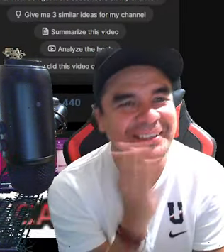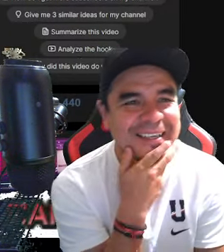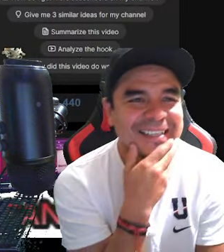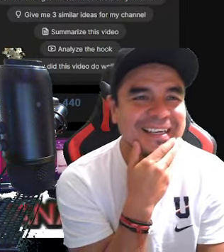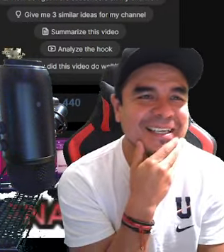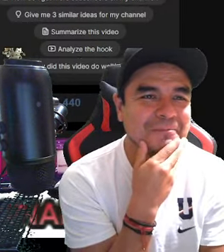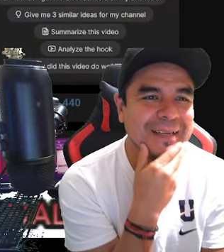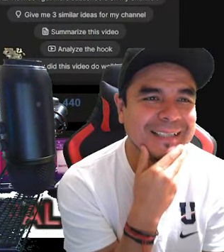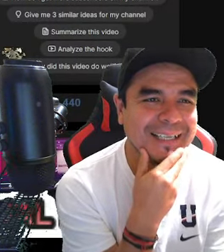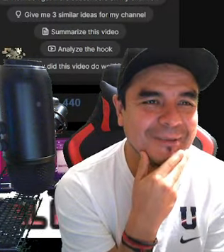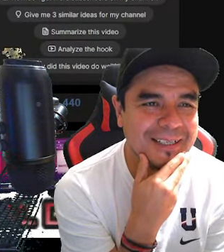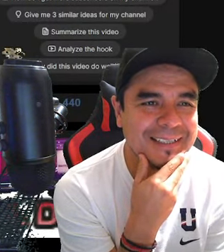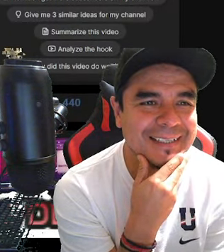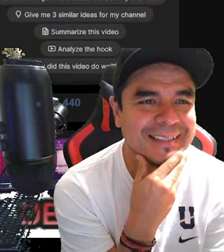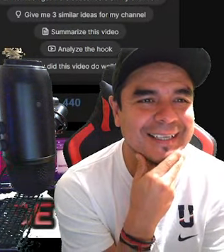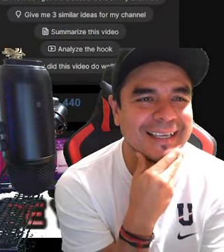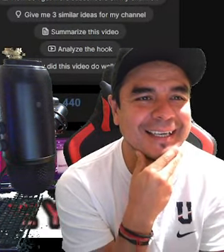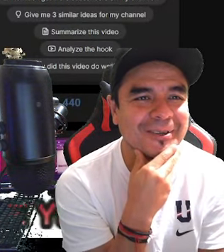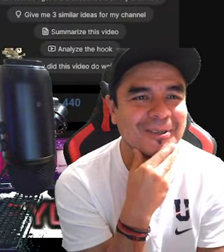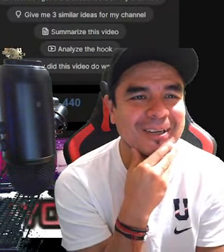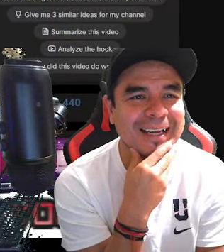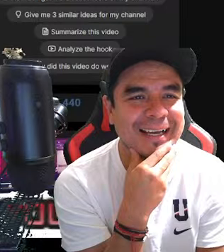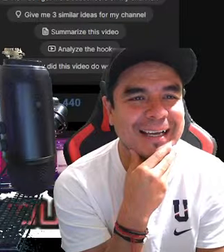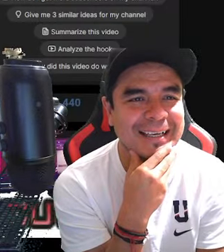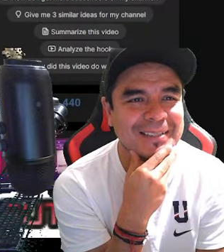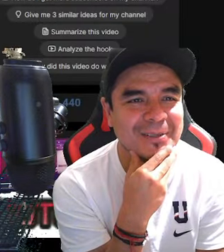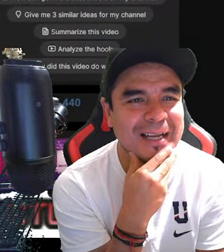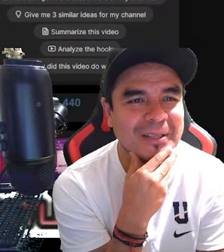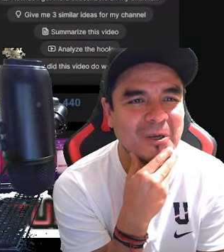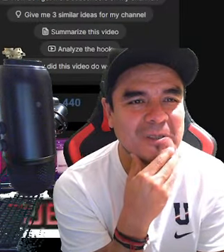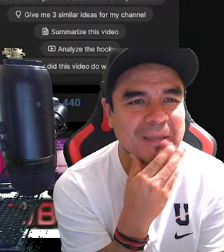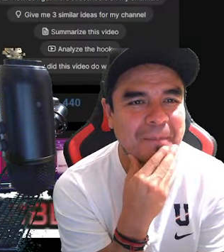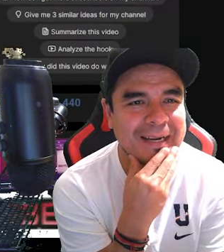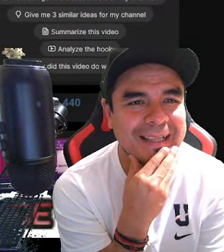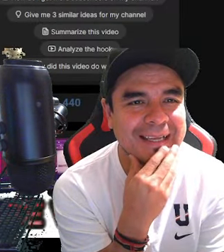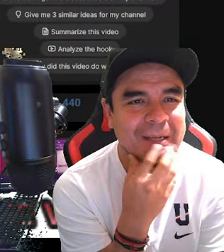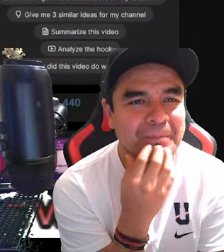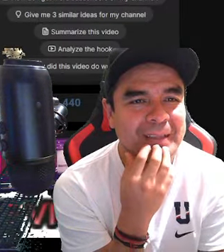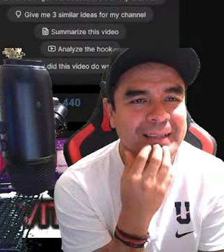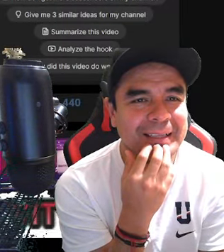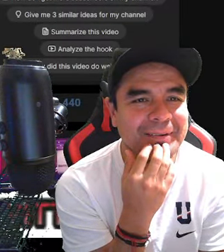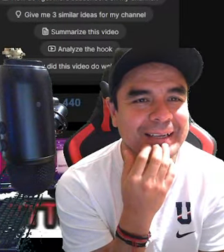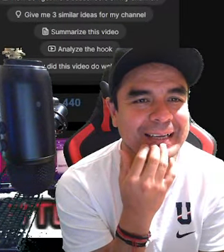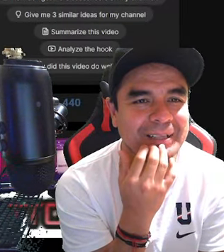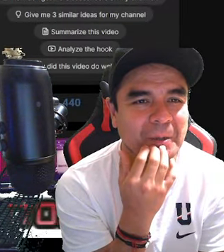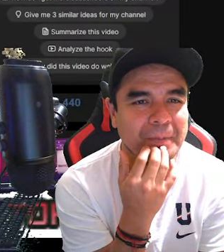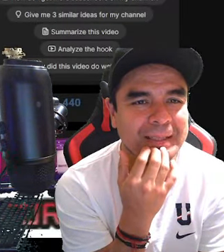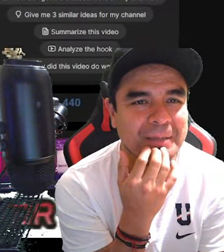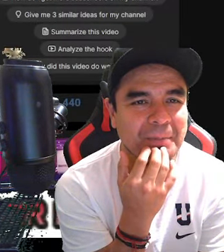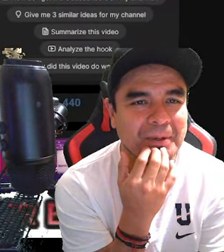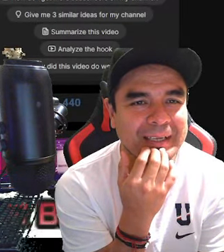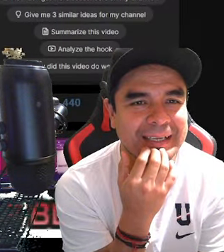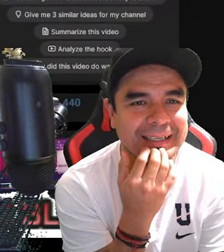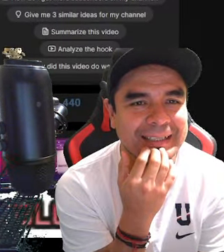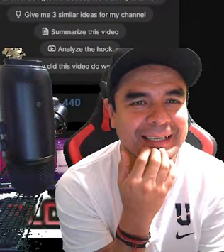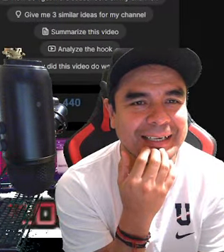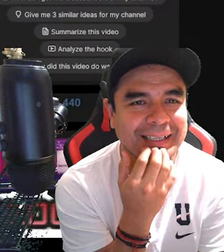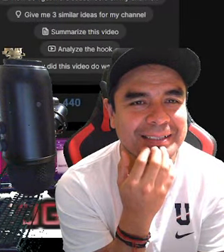Bueno, se respeta, Luis. Honoria Solano, los del PRD ni deberían opinar